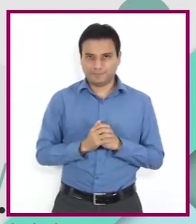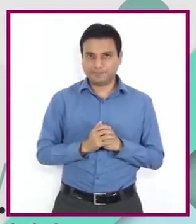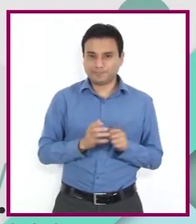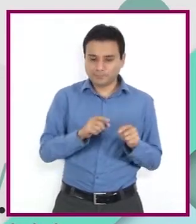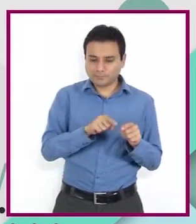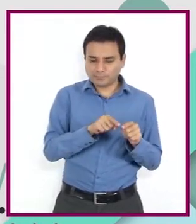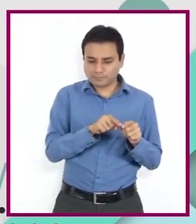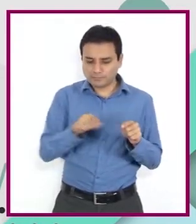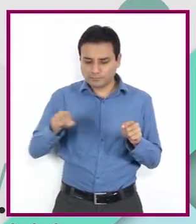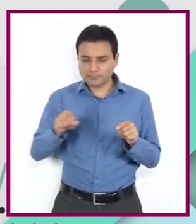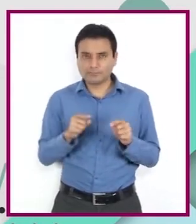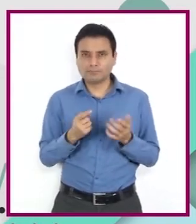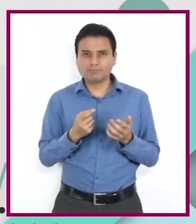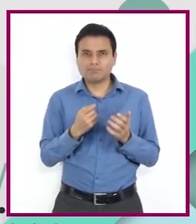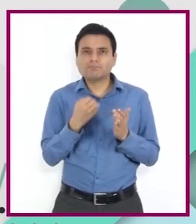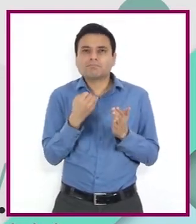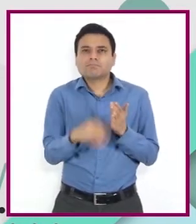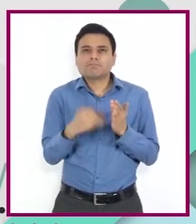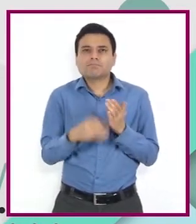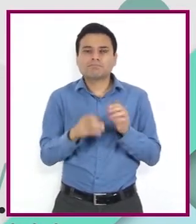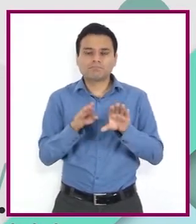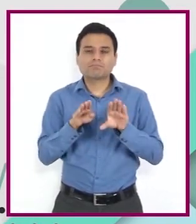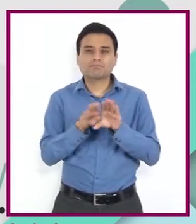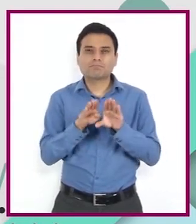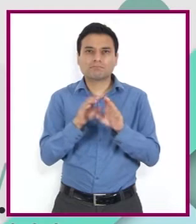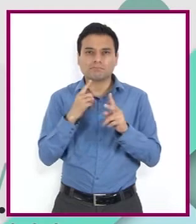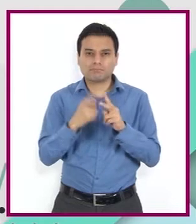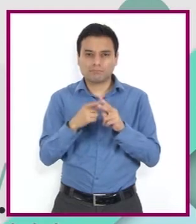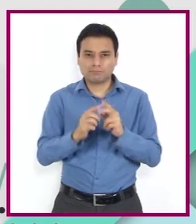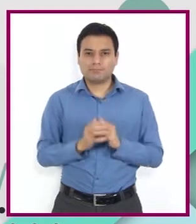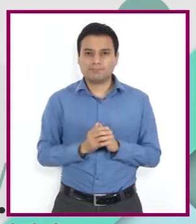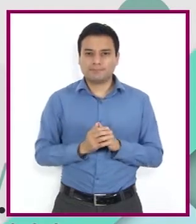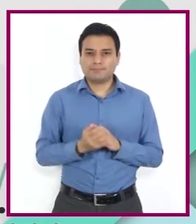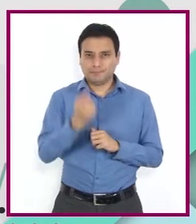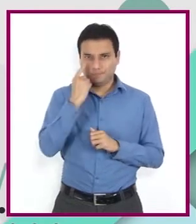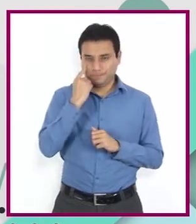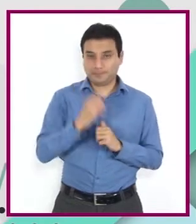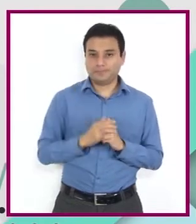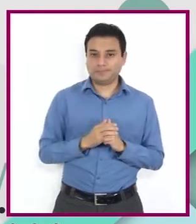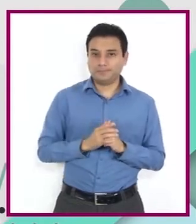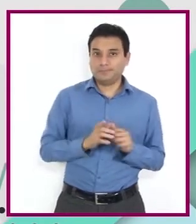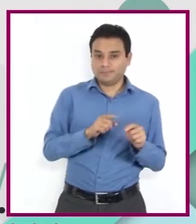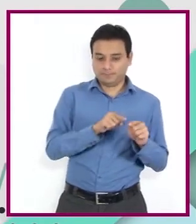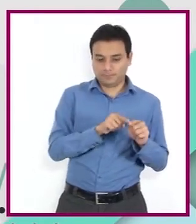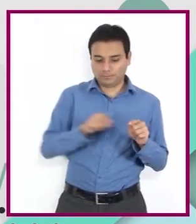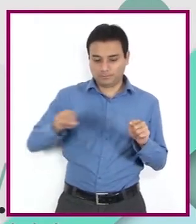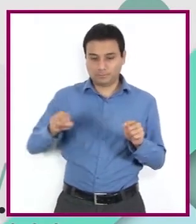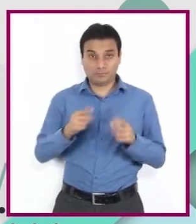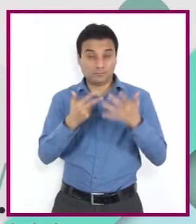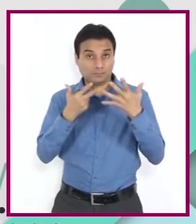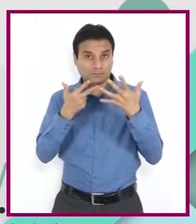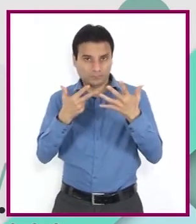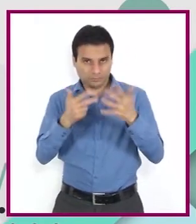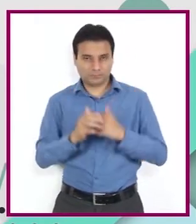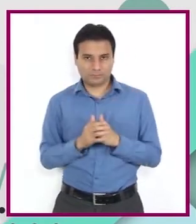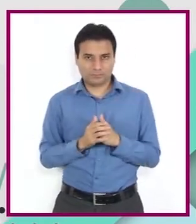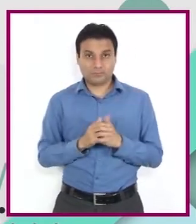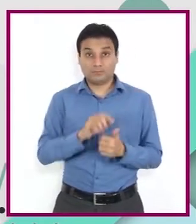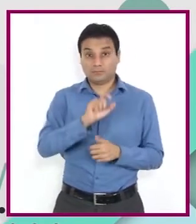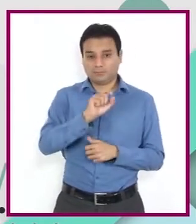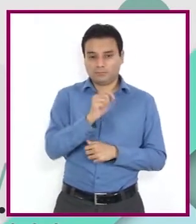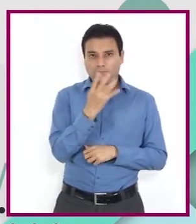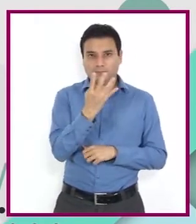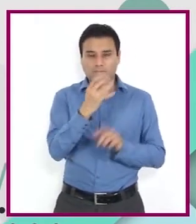jardín cuando la medida del ancho del jardín es de 8 metros, es decir, dividimos 24 metros